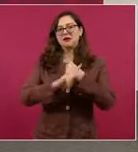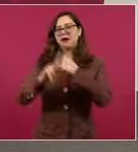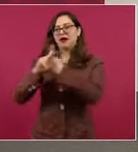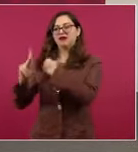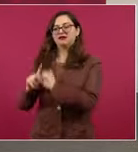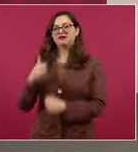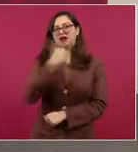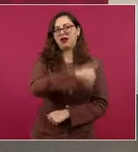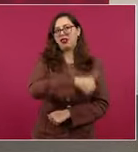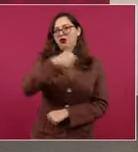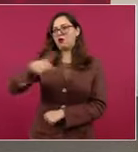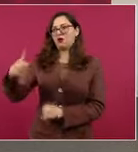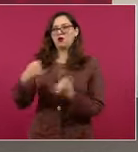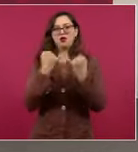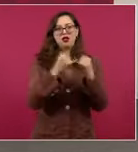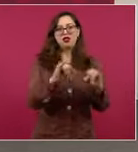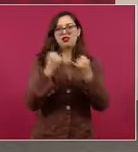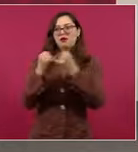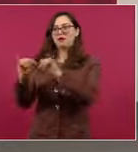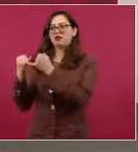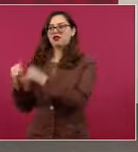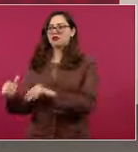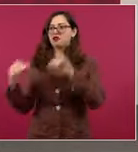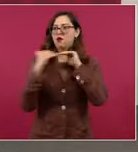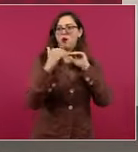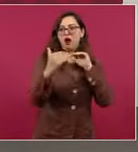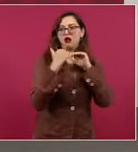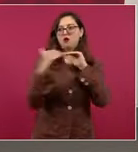países, a la independencia de cada país,